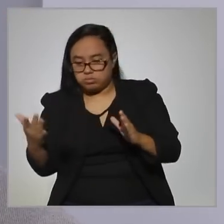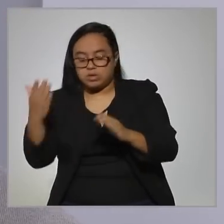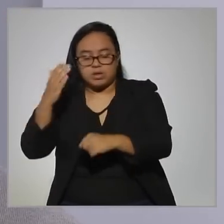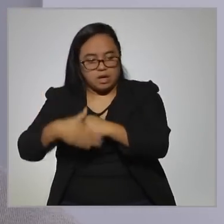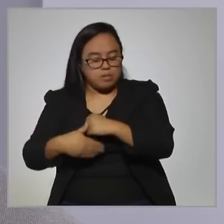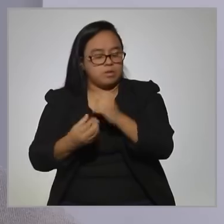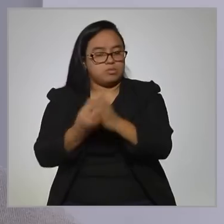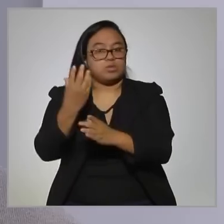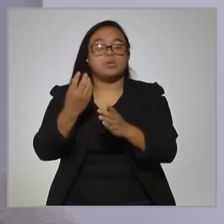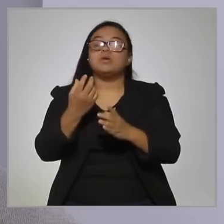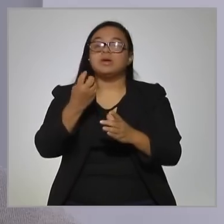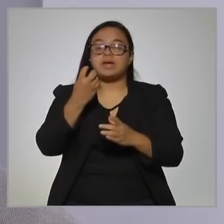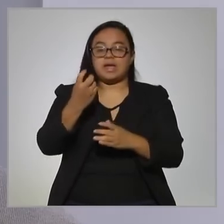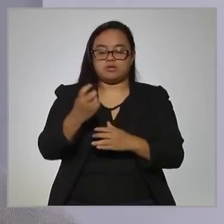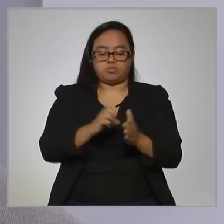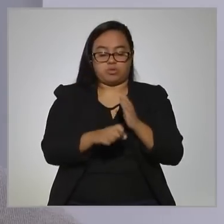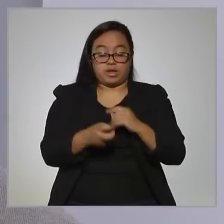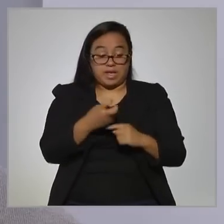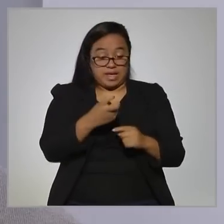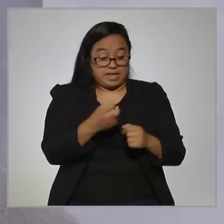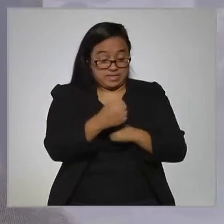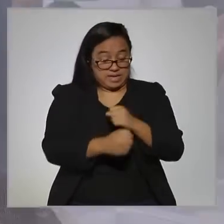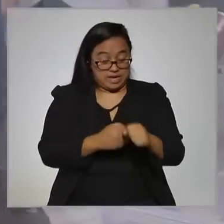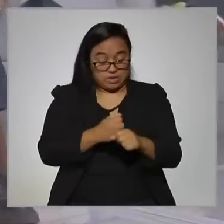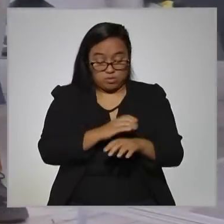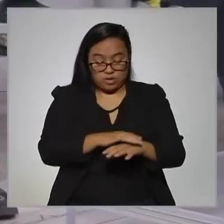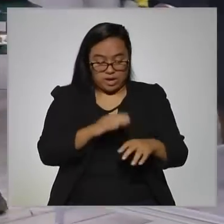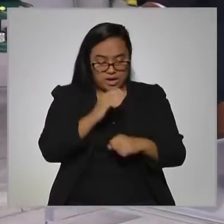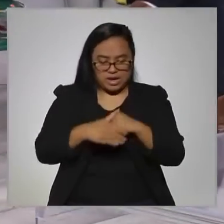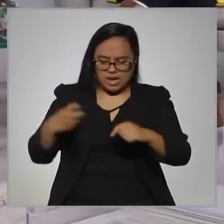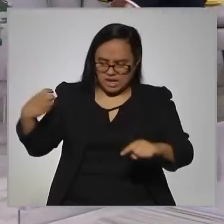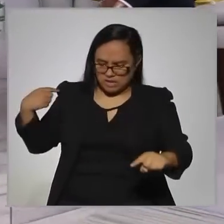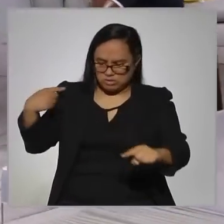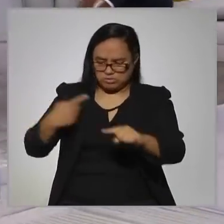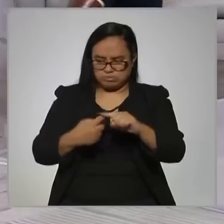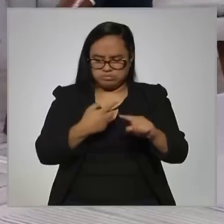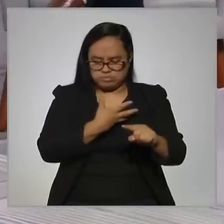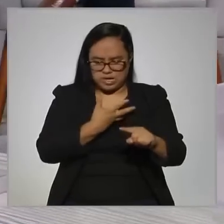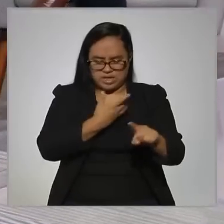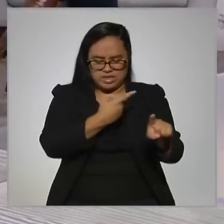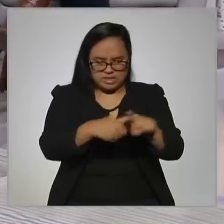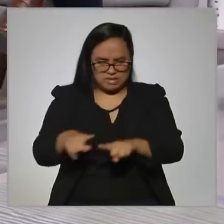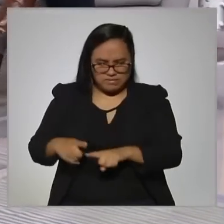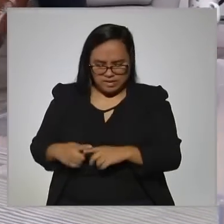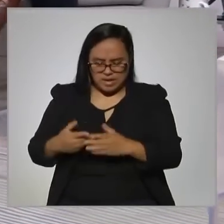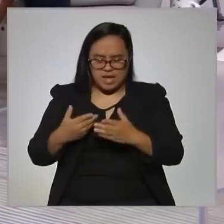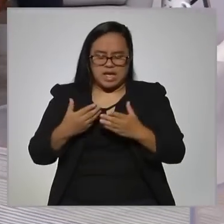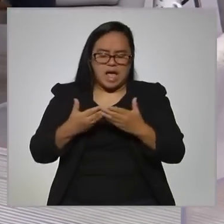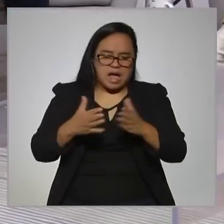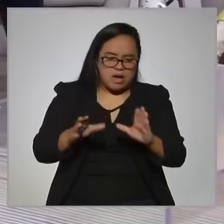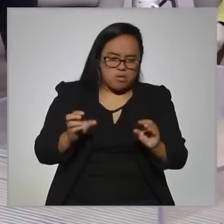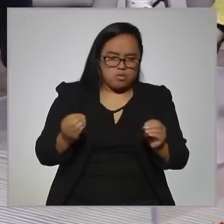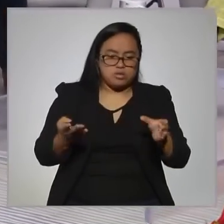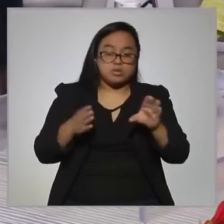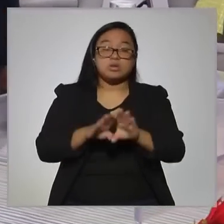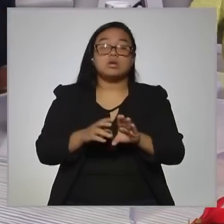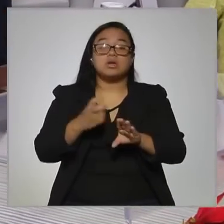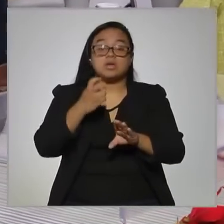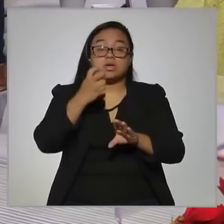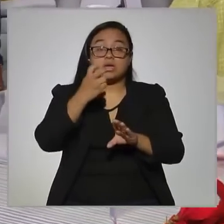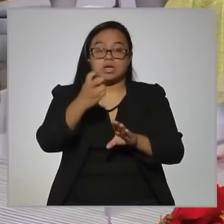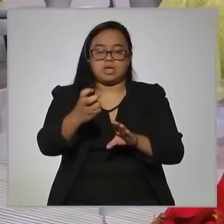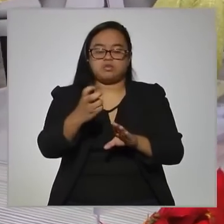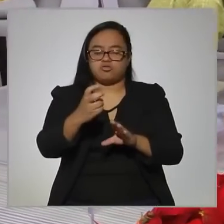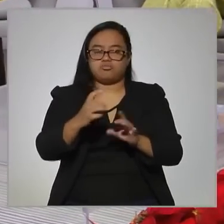gran final, decir se acabó este año con todos los procesos que ha abierto y estado cerrado, se convierte en una